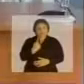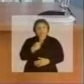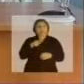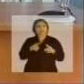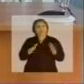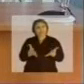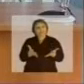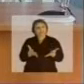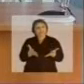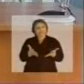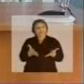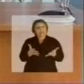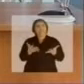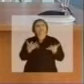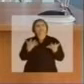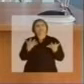y es